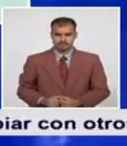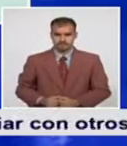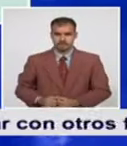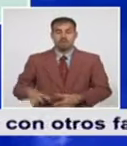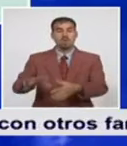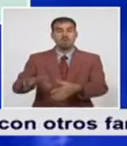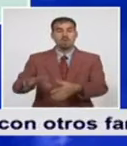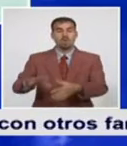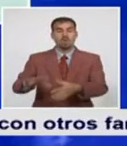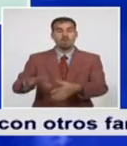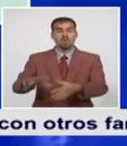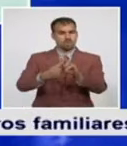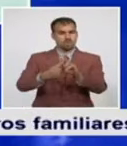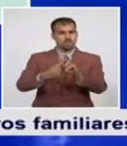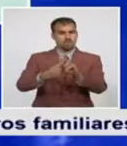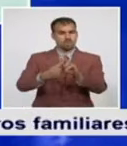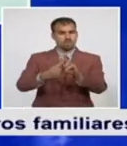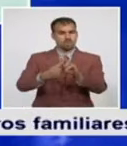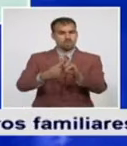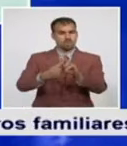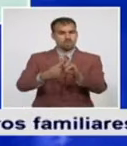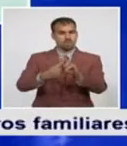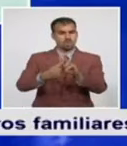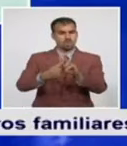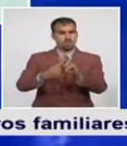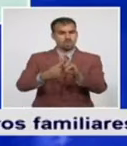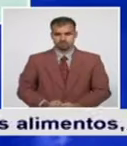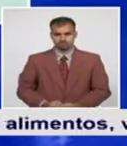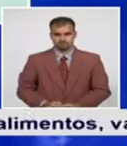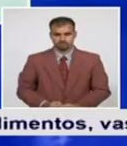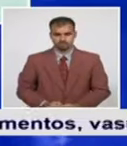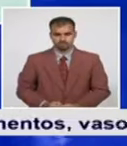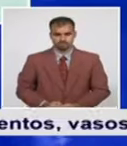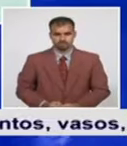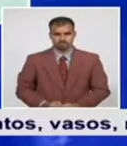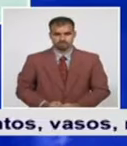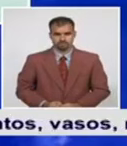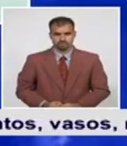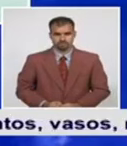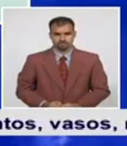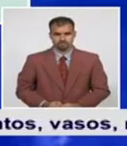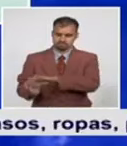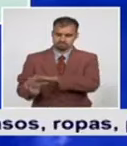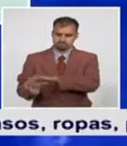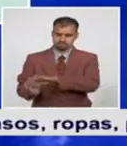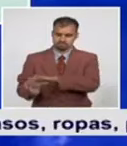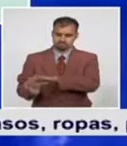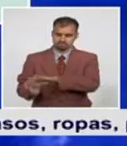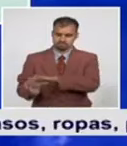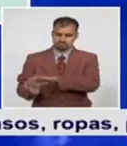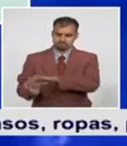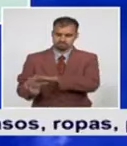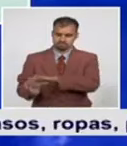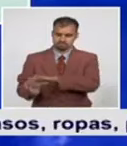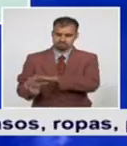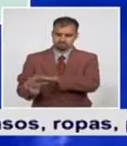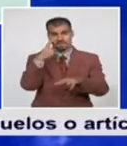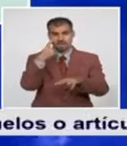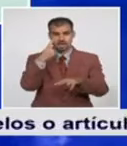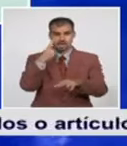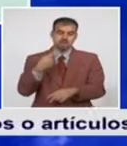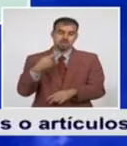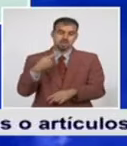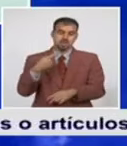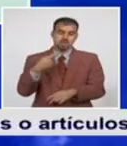con 2 casos autóctonos en el día de ayer. La Habana, aunque tiene 41 casos menos que el día de